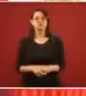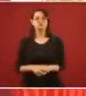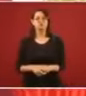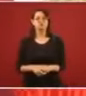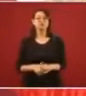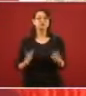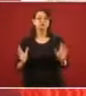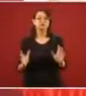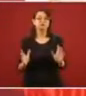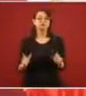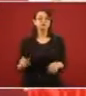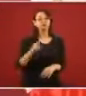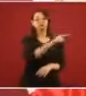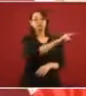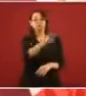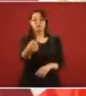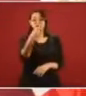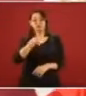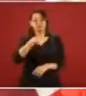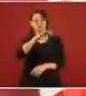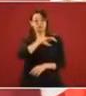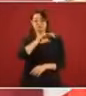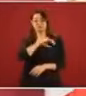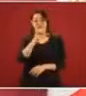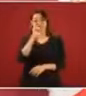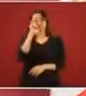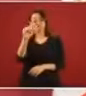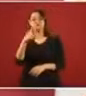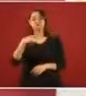llorar y me voy a ir.